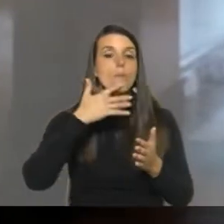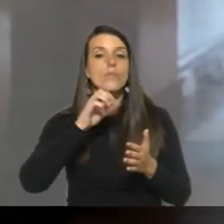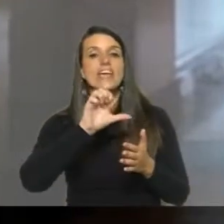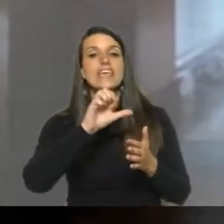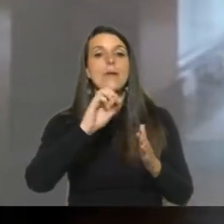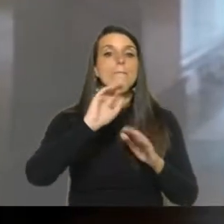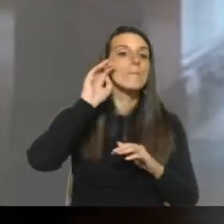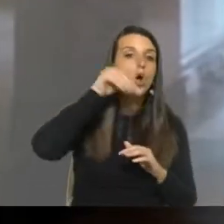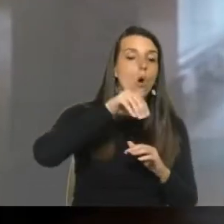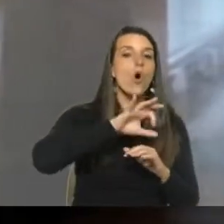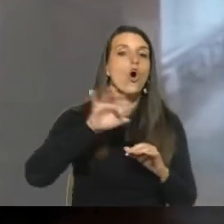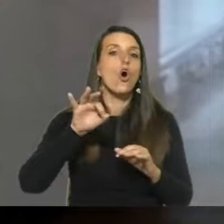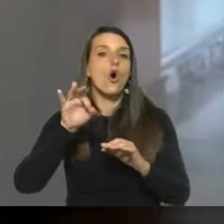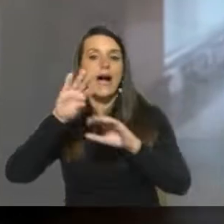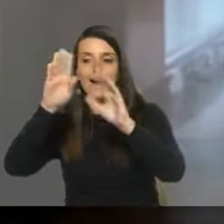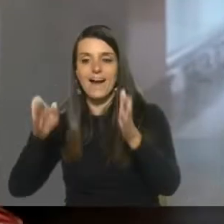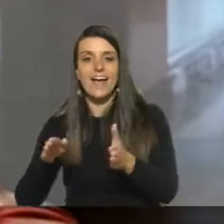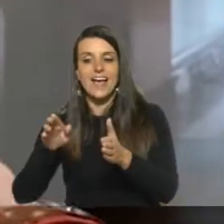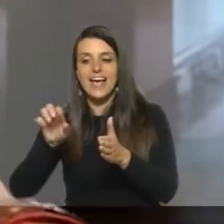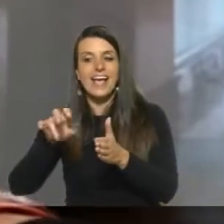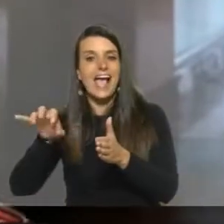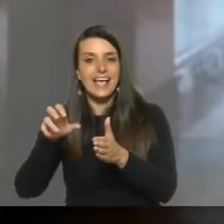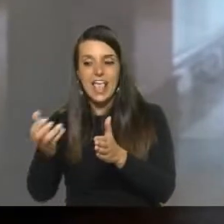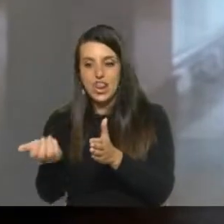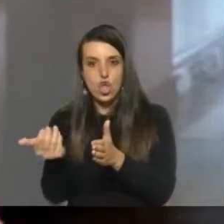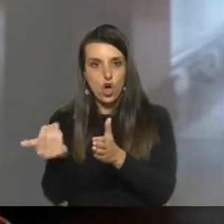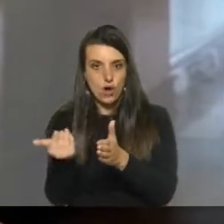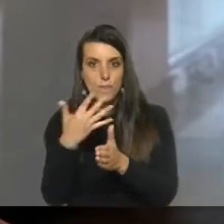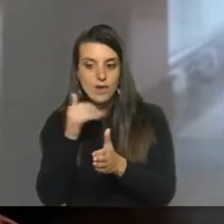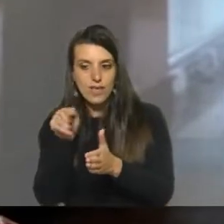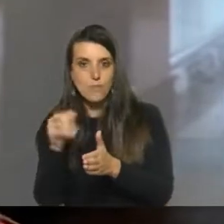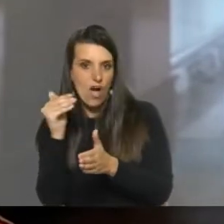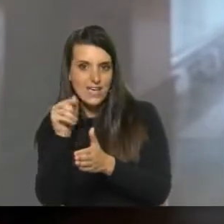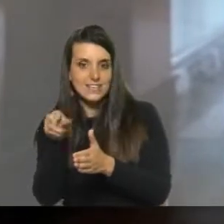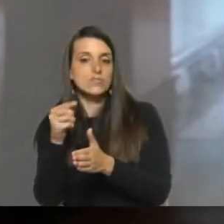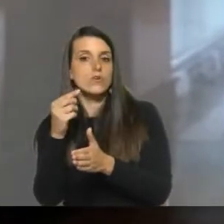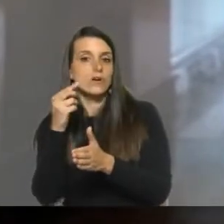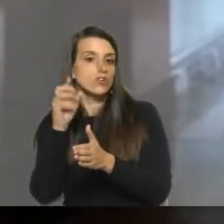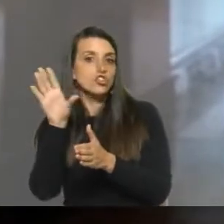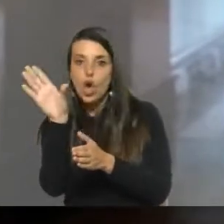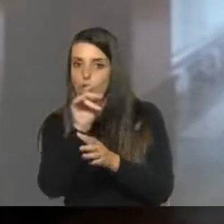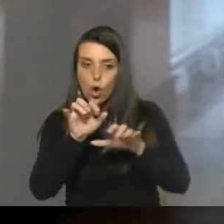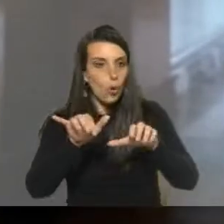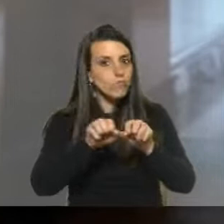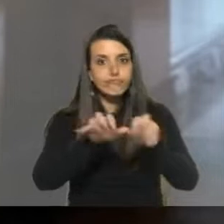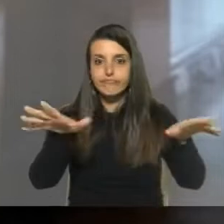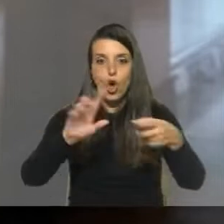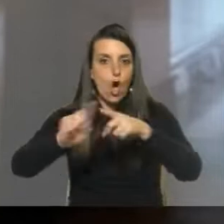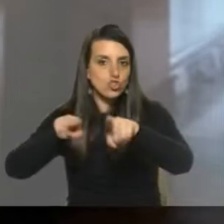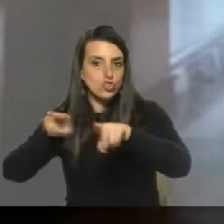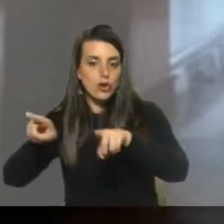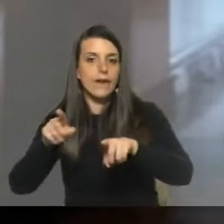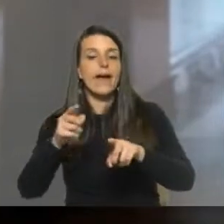como los cajeros automáticos y tiene una gran base de datos que es donde están los datos que utilizan todos esos sistemas es decir datos de